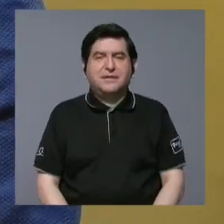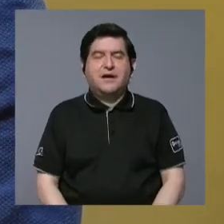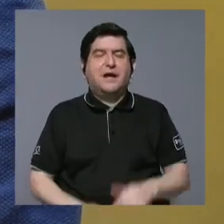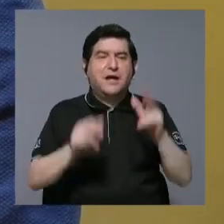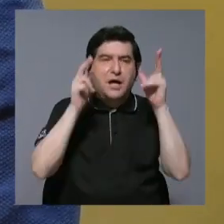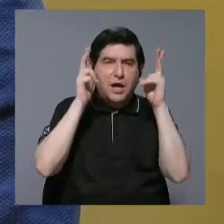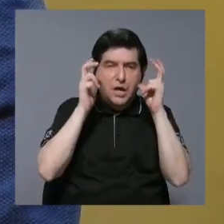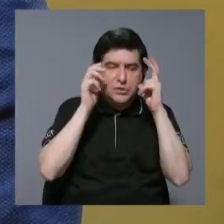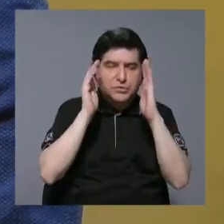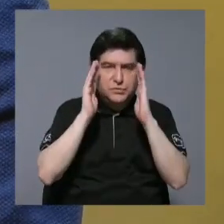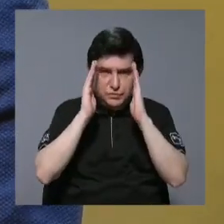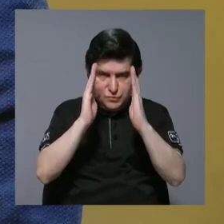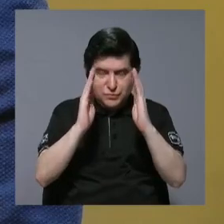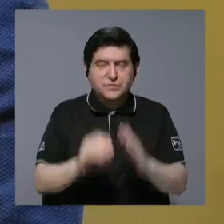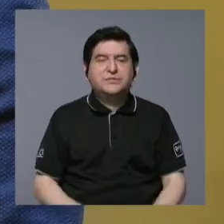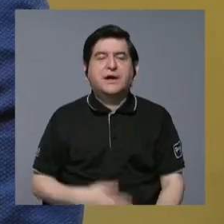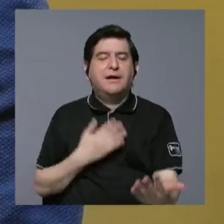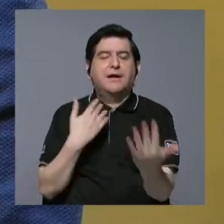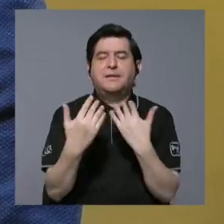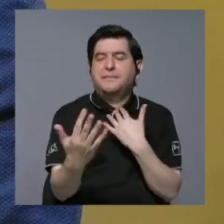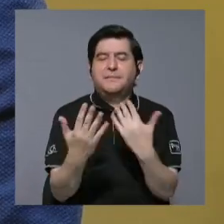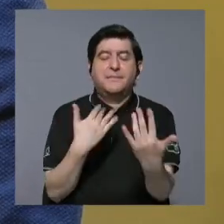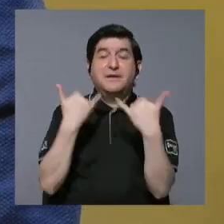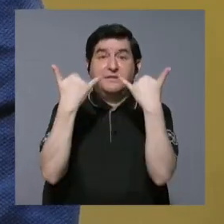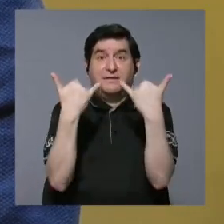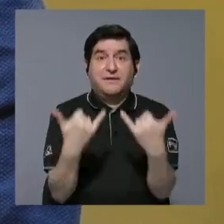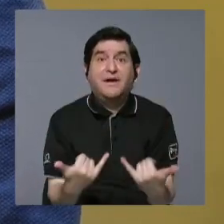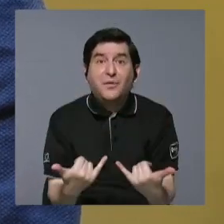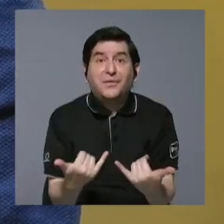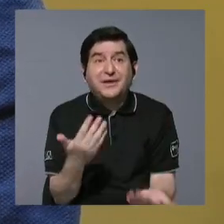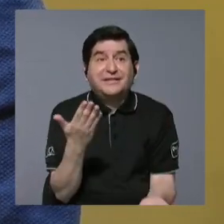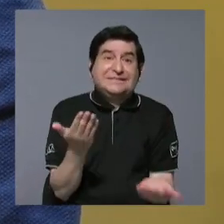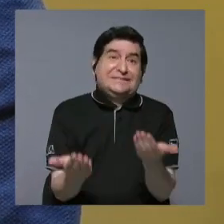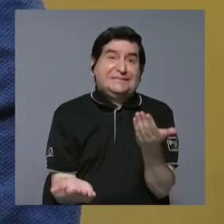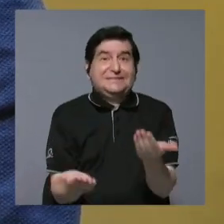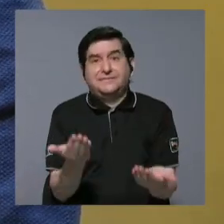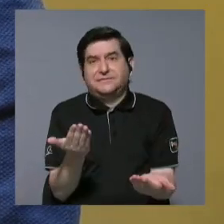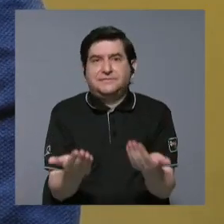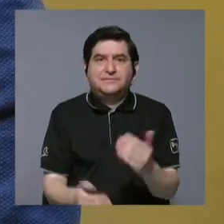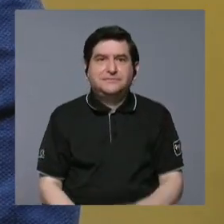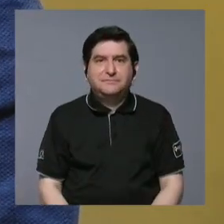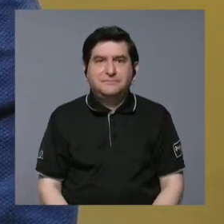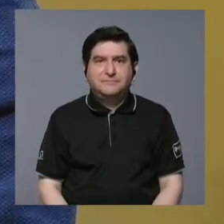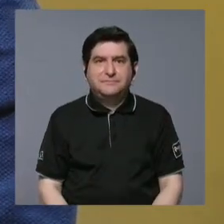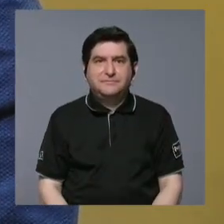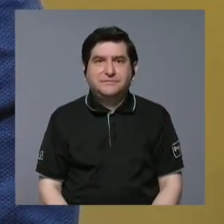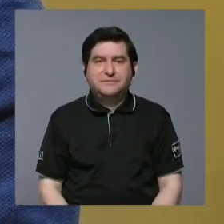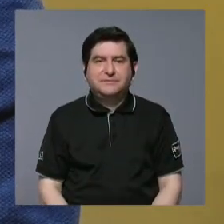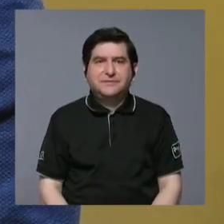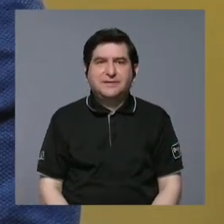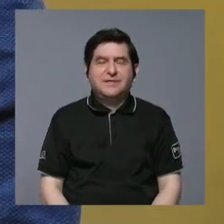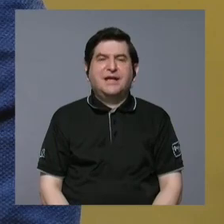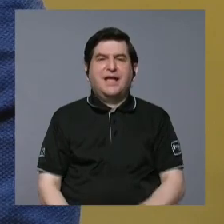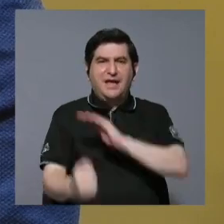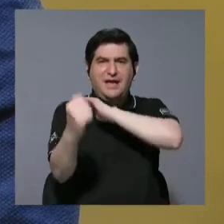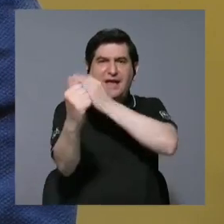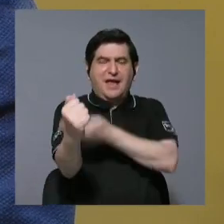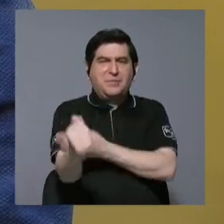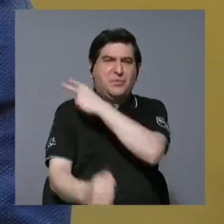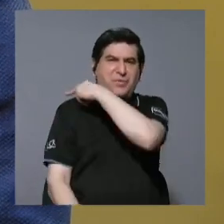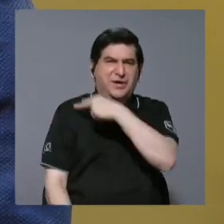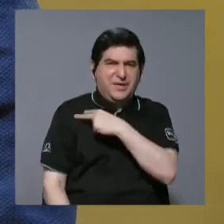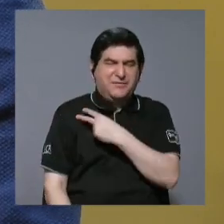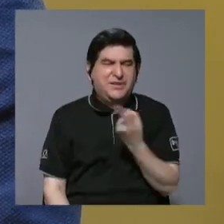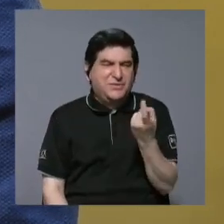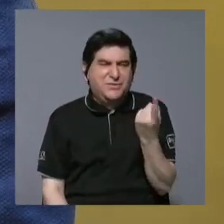escucha activa, la empatía, que hoy en día tal vez en los poderes jerárquicos hace falta tanto, ¿verdad?